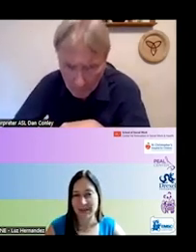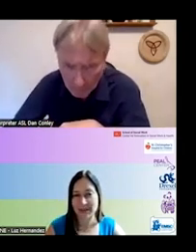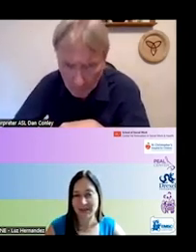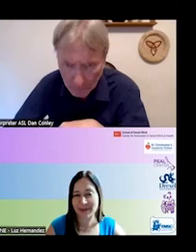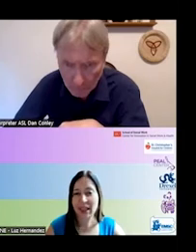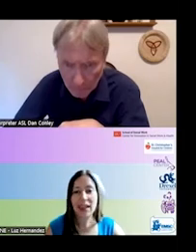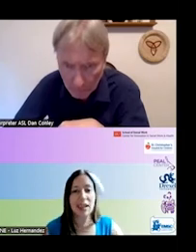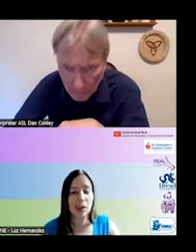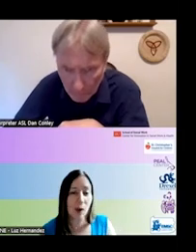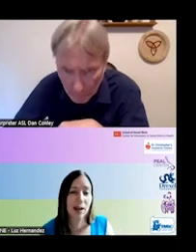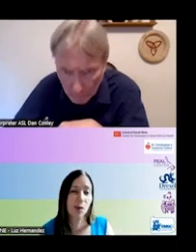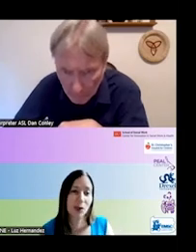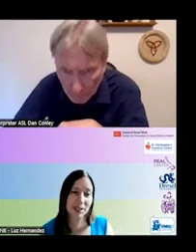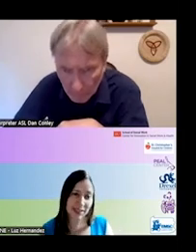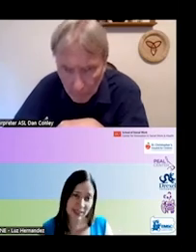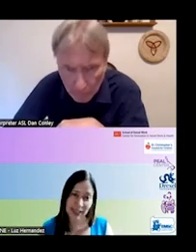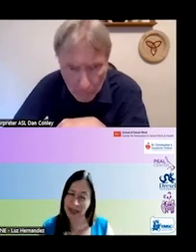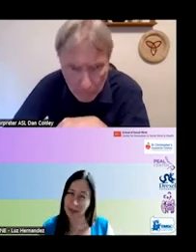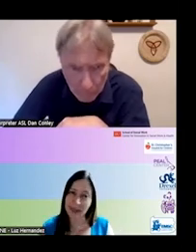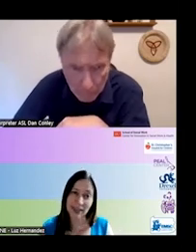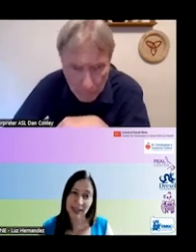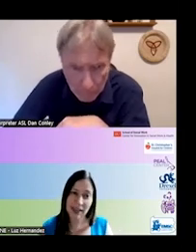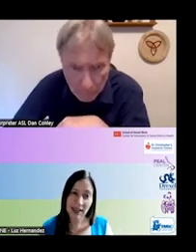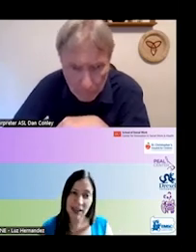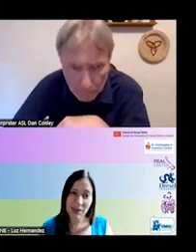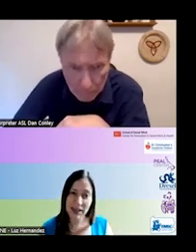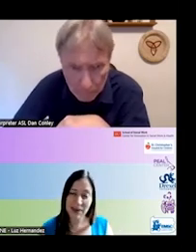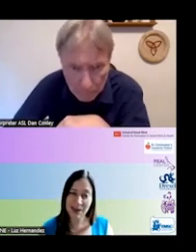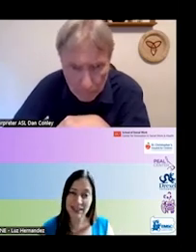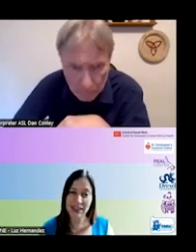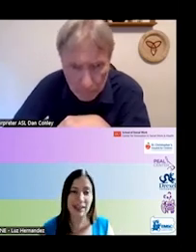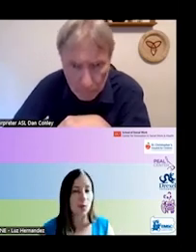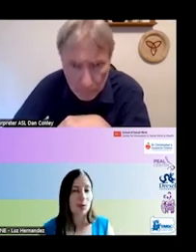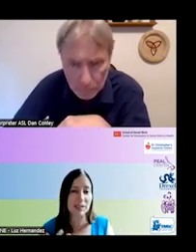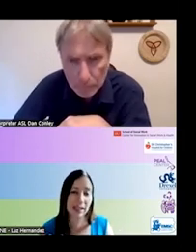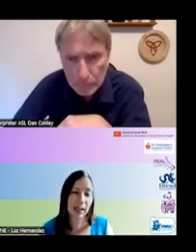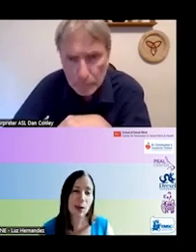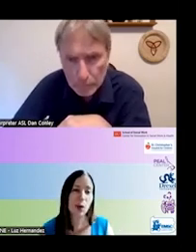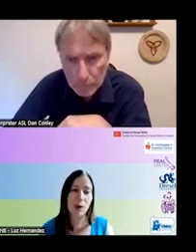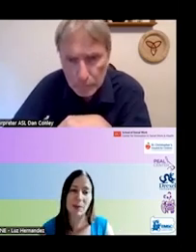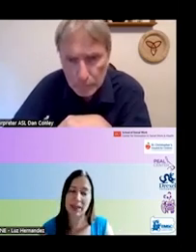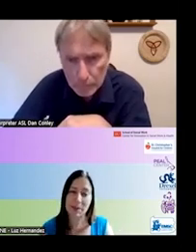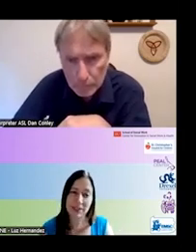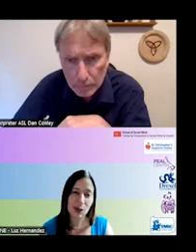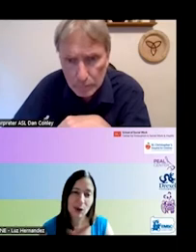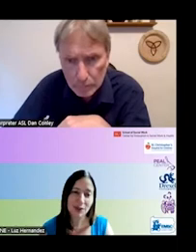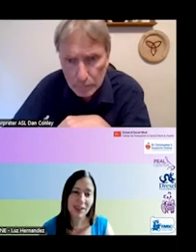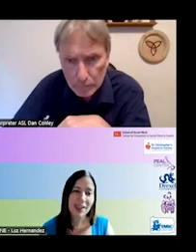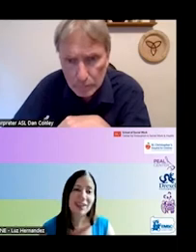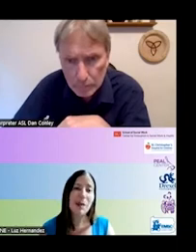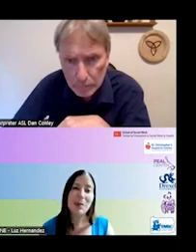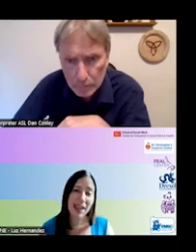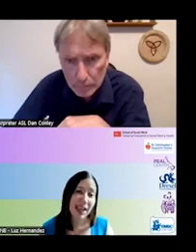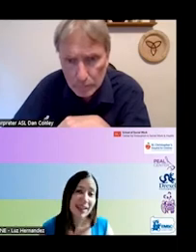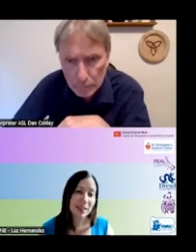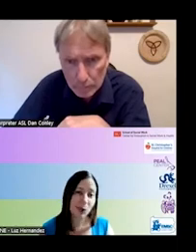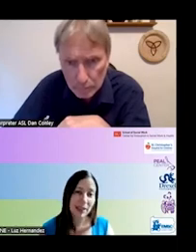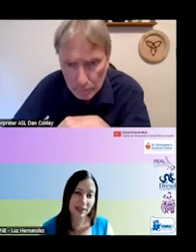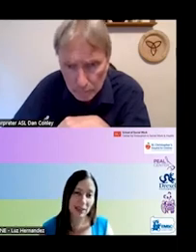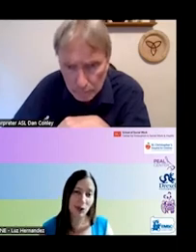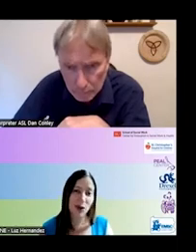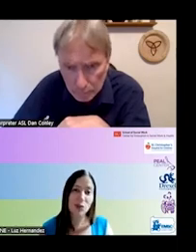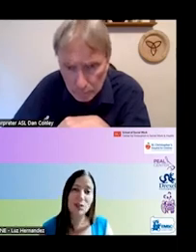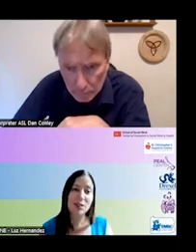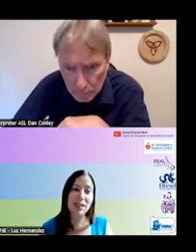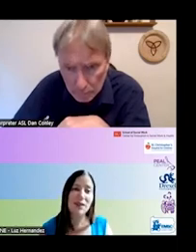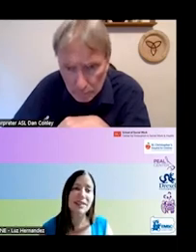EMS. Igual como necesita la herramienta de esa emergencia, tal como oxígeno, una máquina de presión, también es